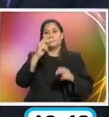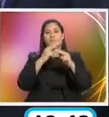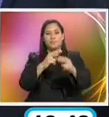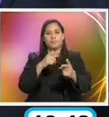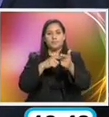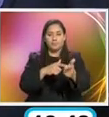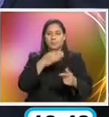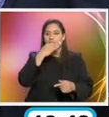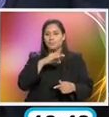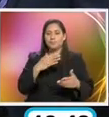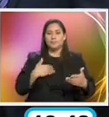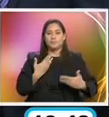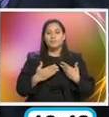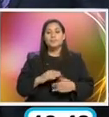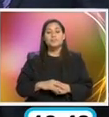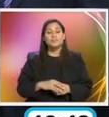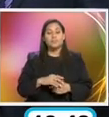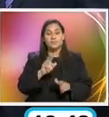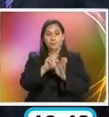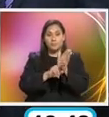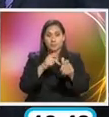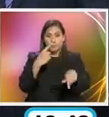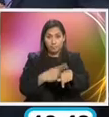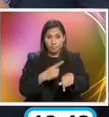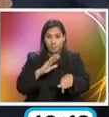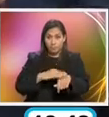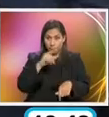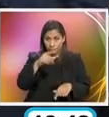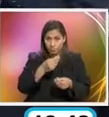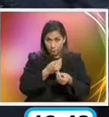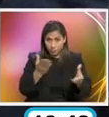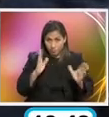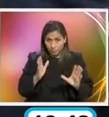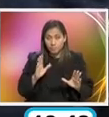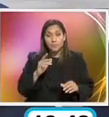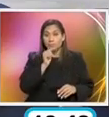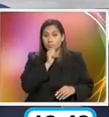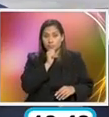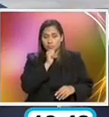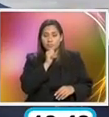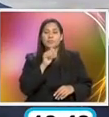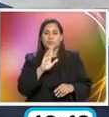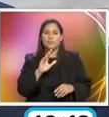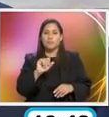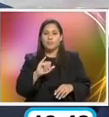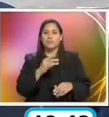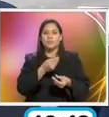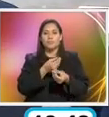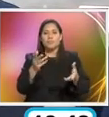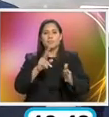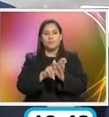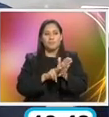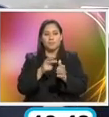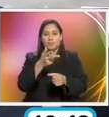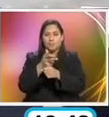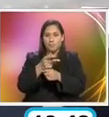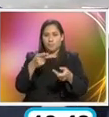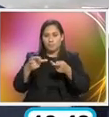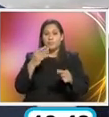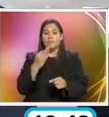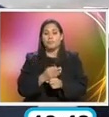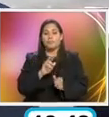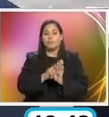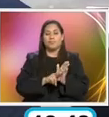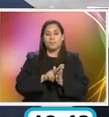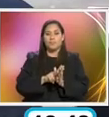aniversario. Oye, ¿este video de Enfermo de ti ya está disponible o lo van a lanzar próximamente? Estamos ya en planes para hacer ese video. Ok. Ahorita el que tenemos es